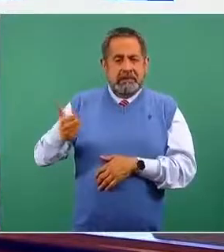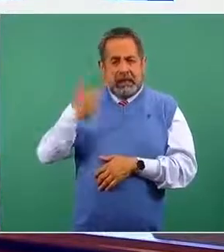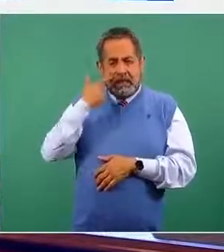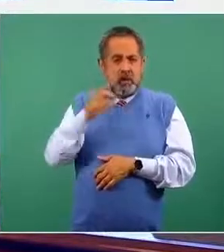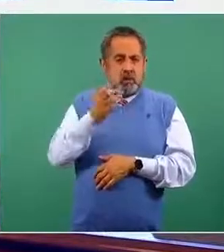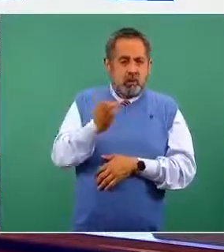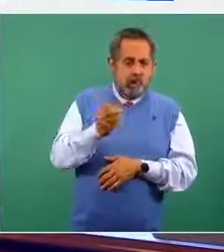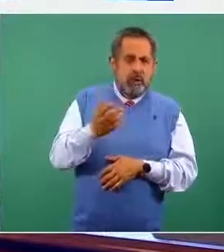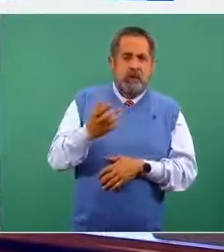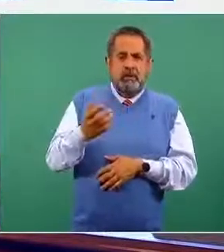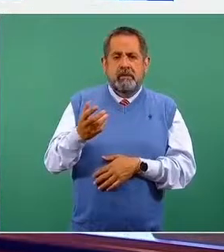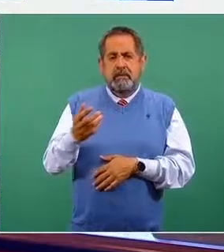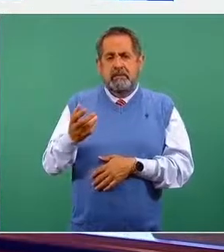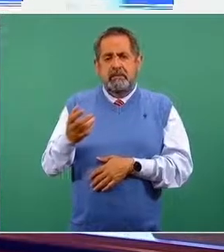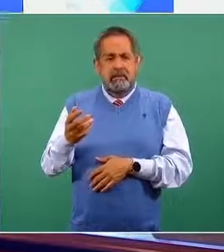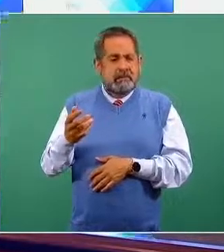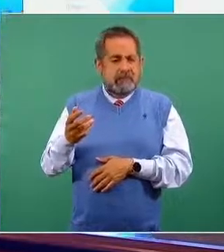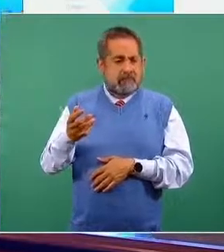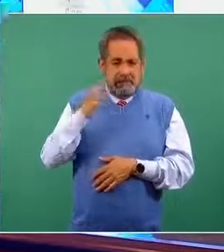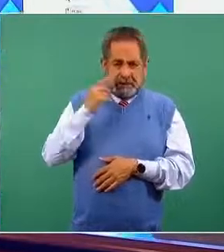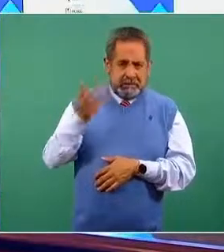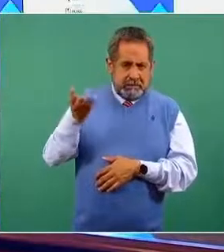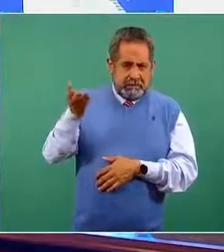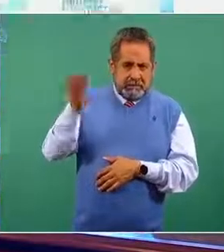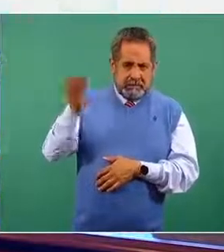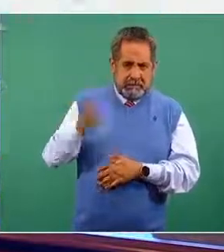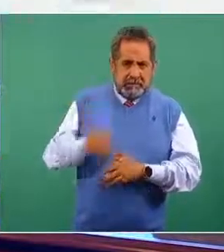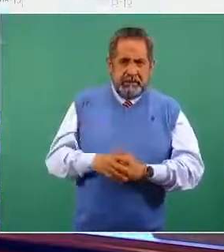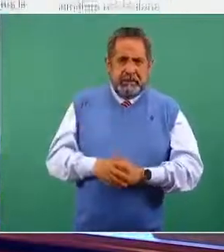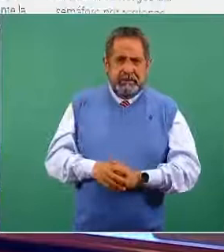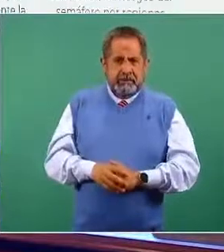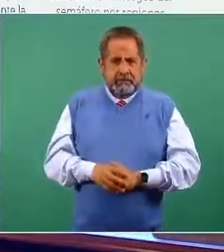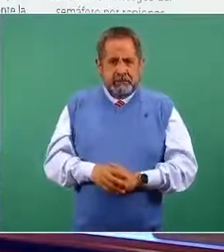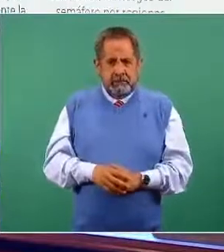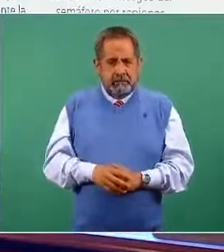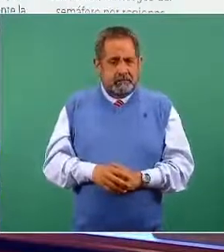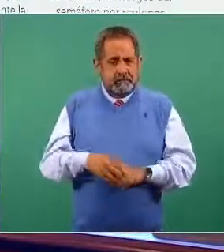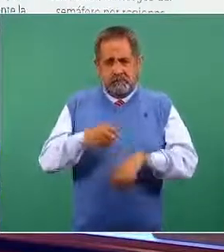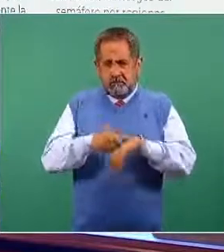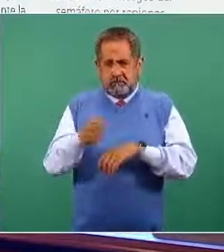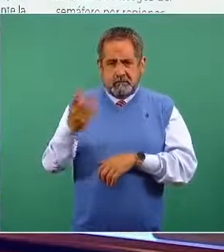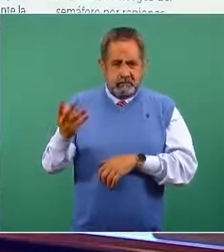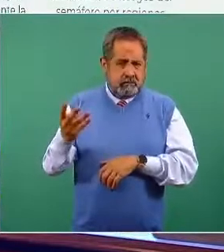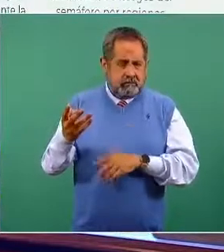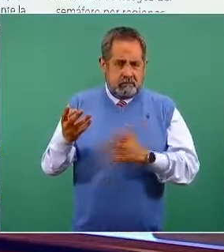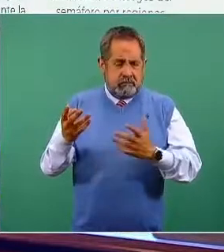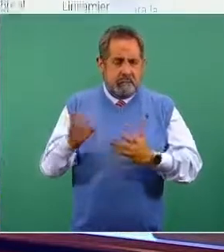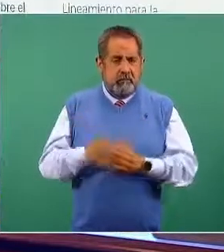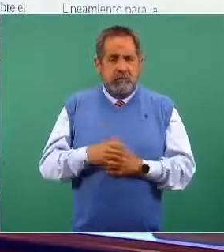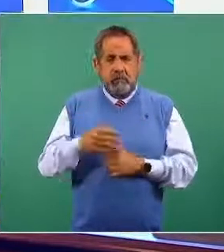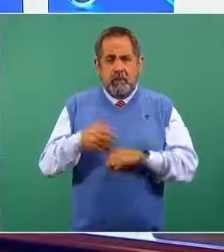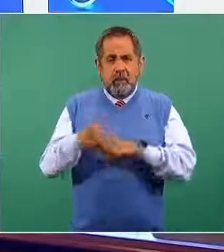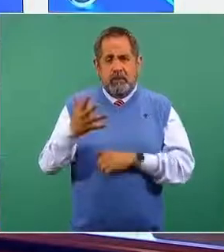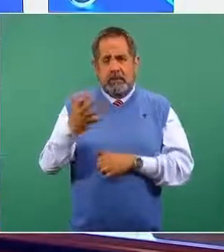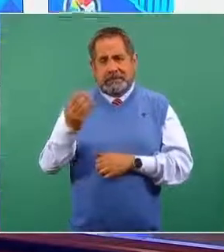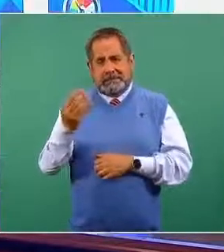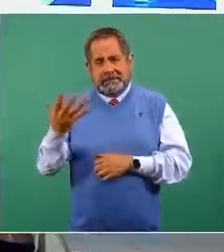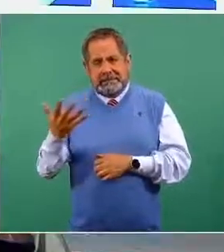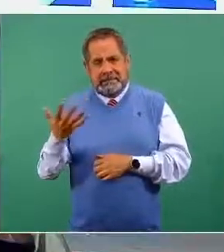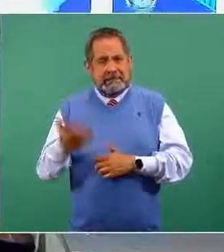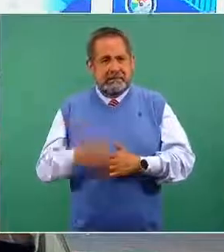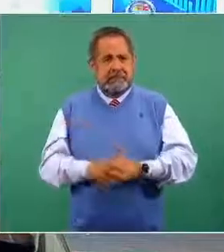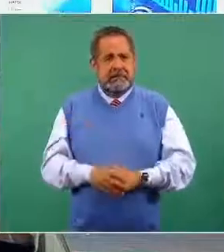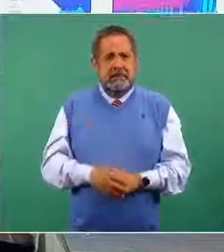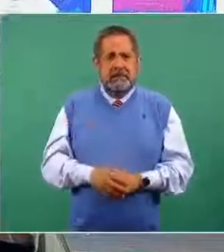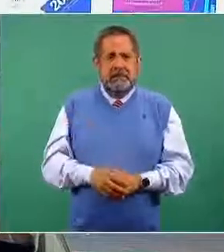de octubre, nos vamos más arriba. Ahí está el 4 y el 5